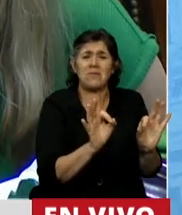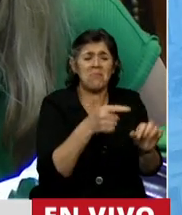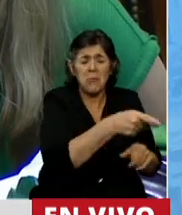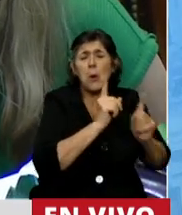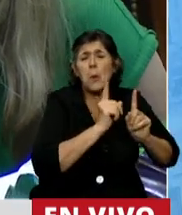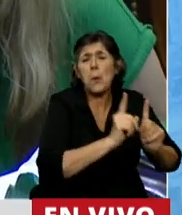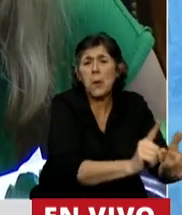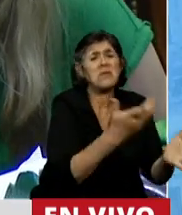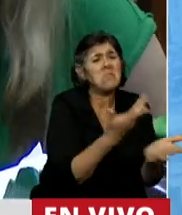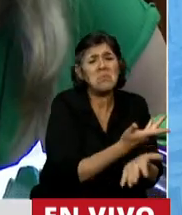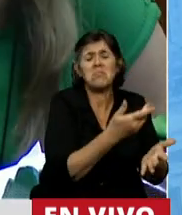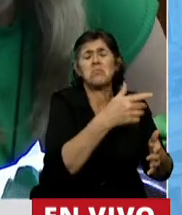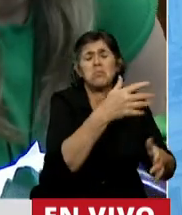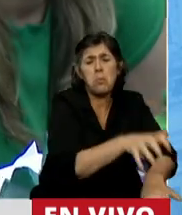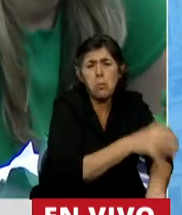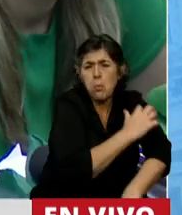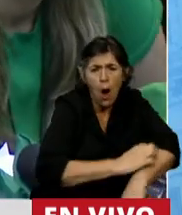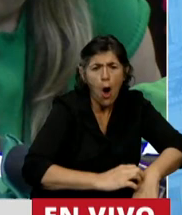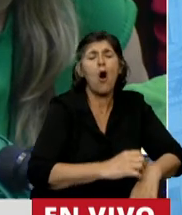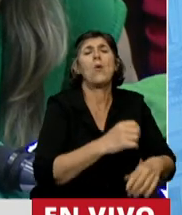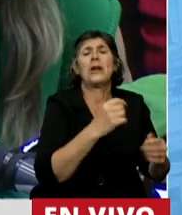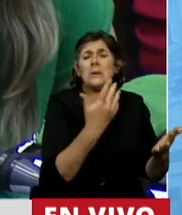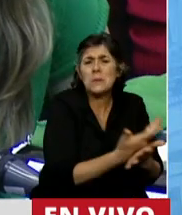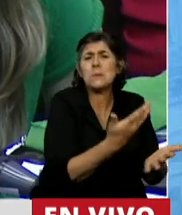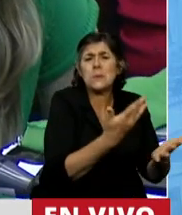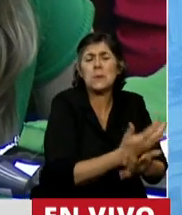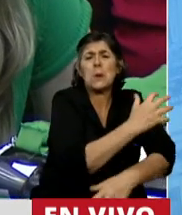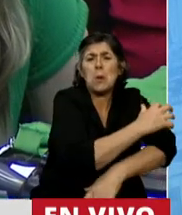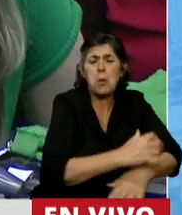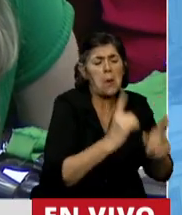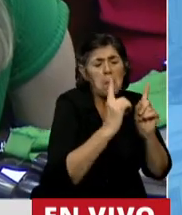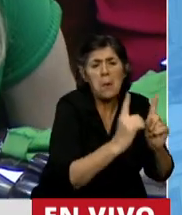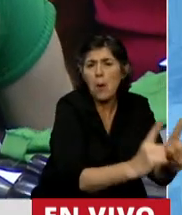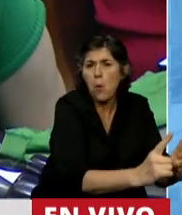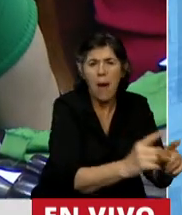pobreza. En la Argentina nos acostumbramos a vivir